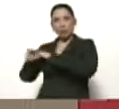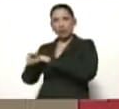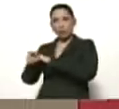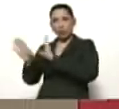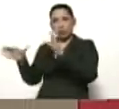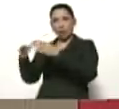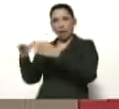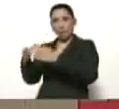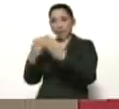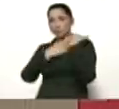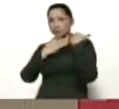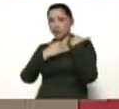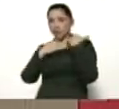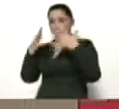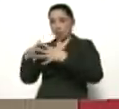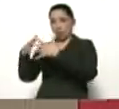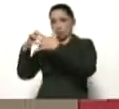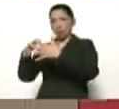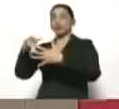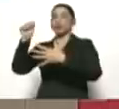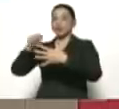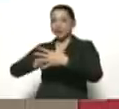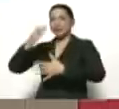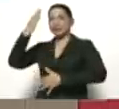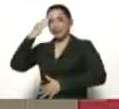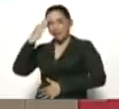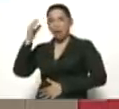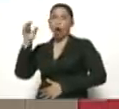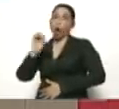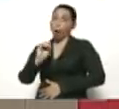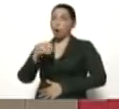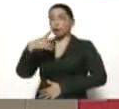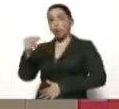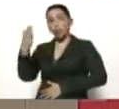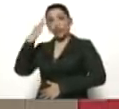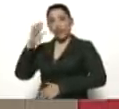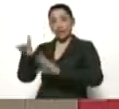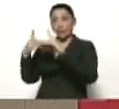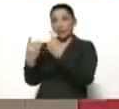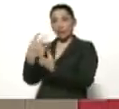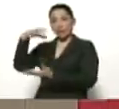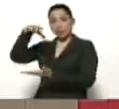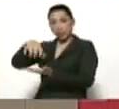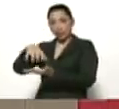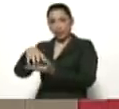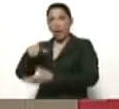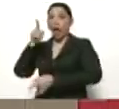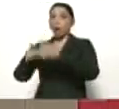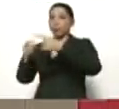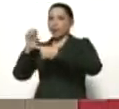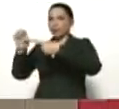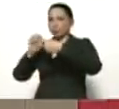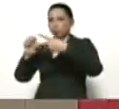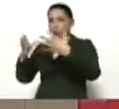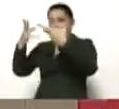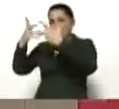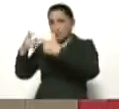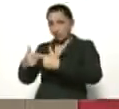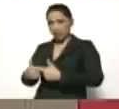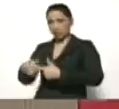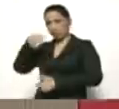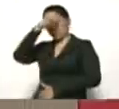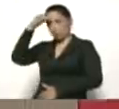unidos de norteamérica si sabía o no sabía el departamento de estado o alguna estructura de la administración de donald trump